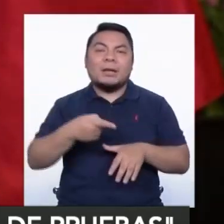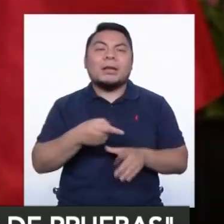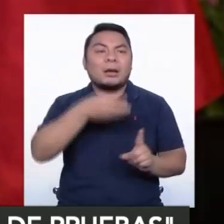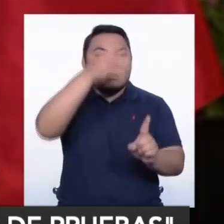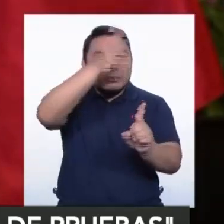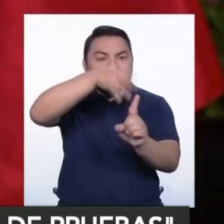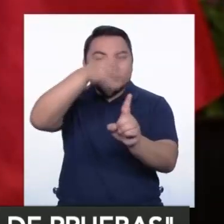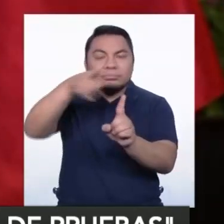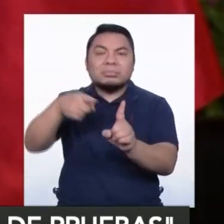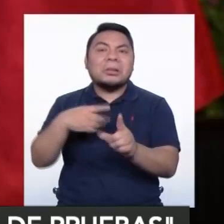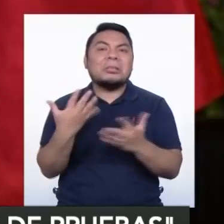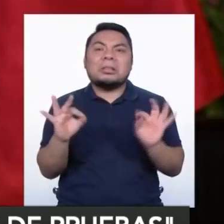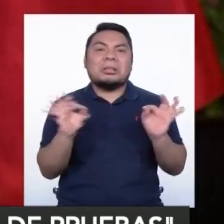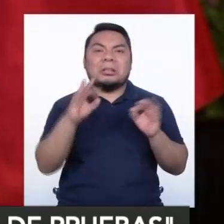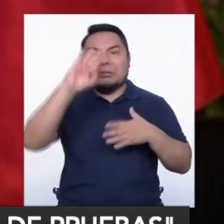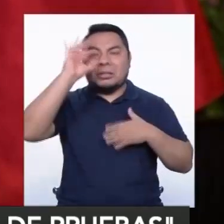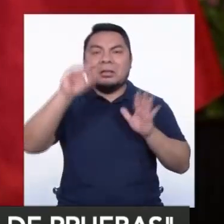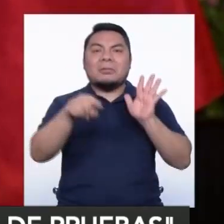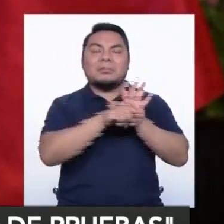pruebas negativas,